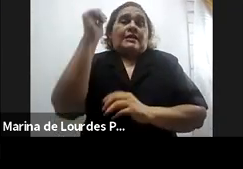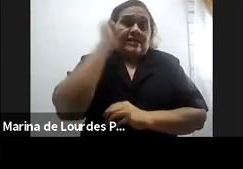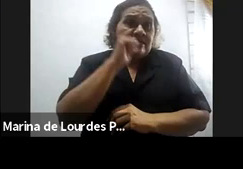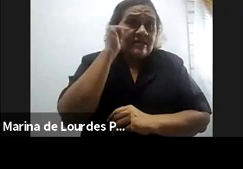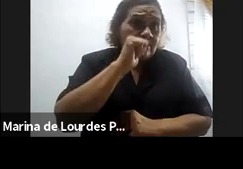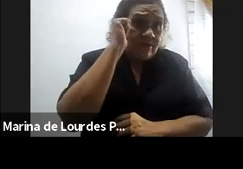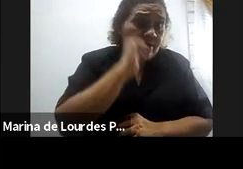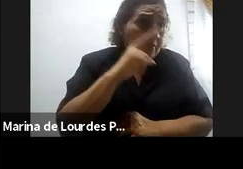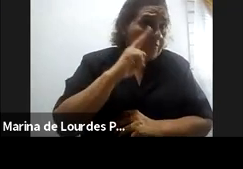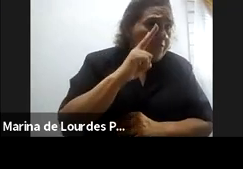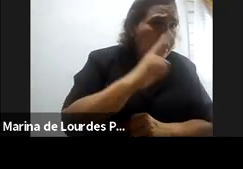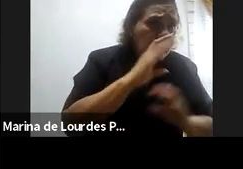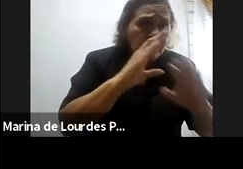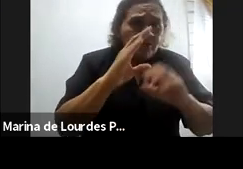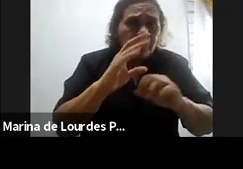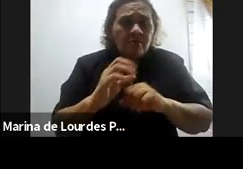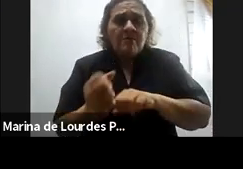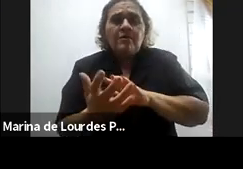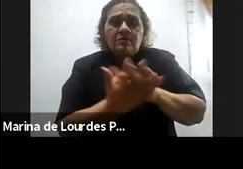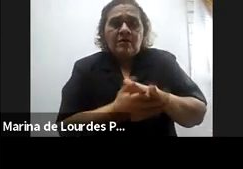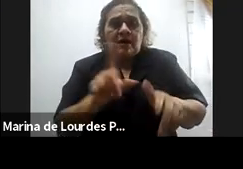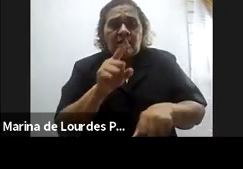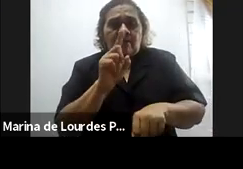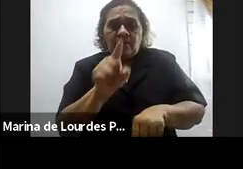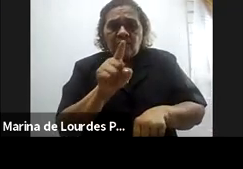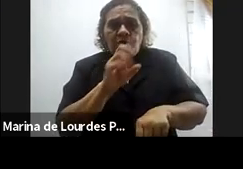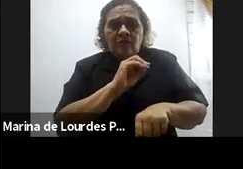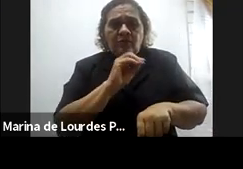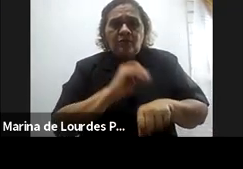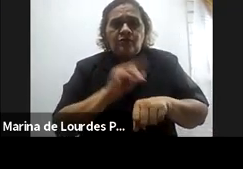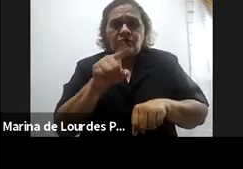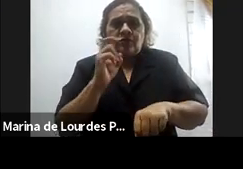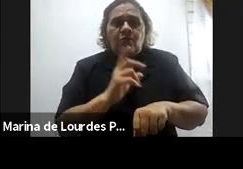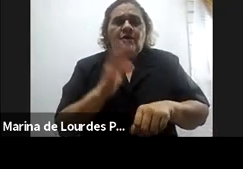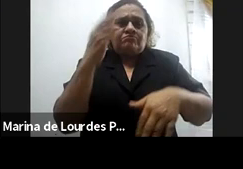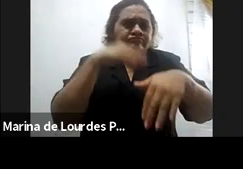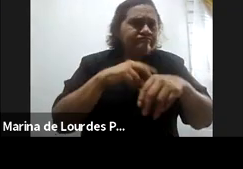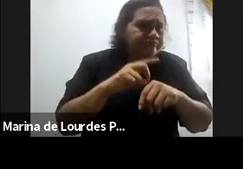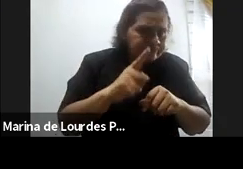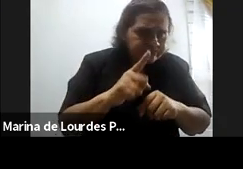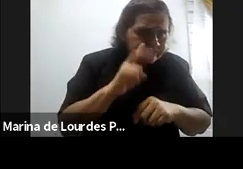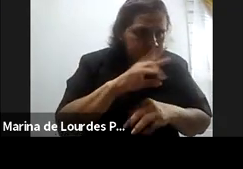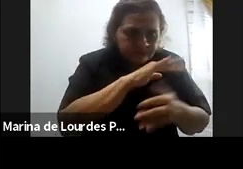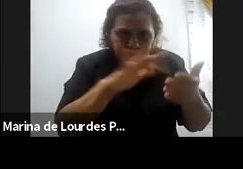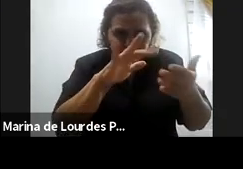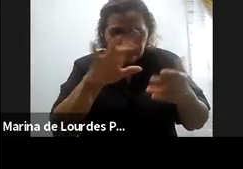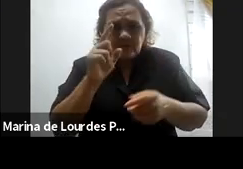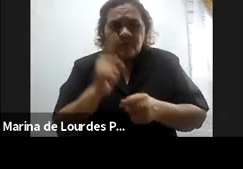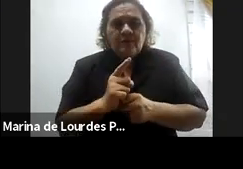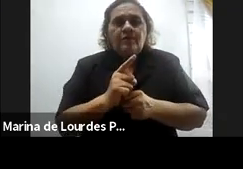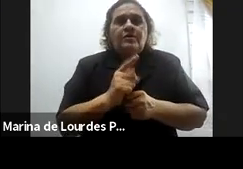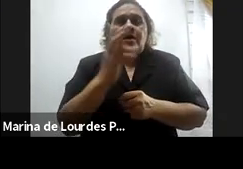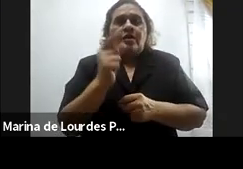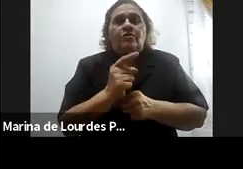pies, ¿no? Aquí les dejo algunas referencias de donde ustedes pueden consultar algunos documentos que utilizamos para hacer esta